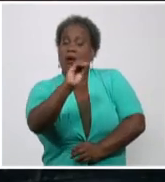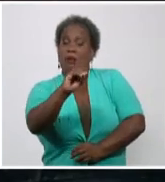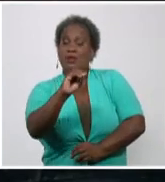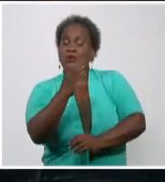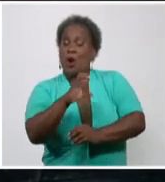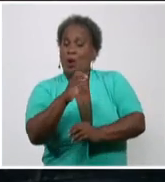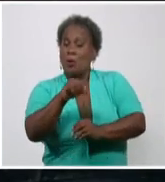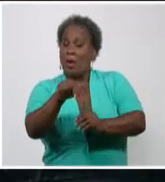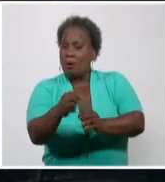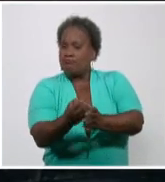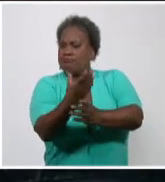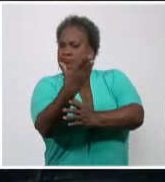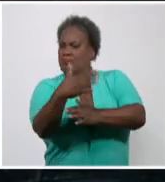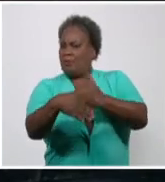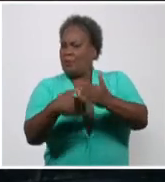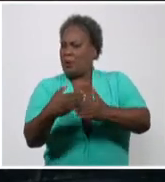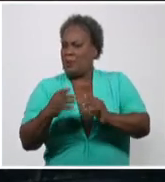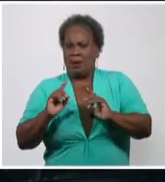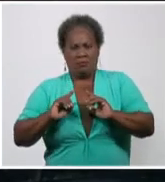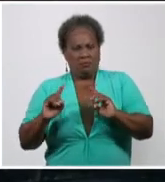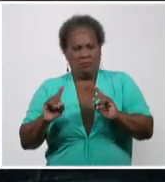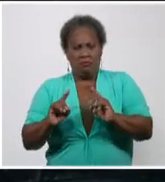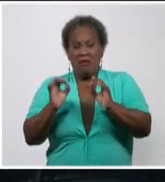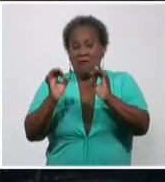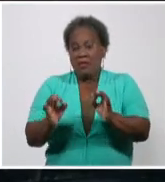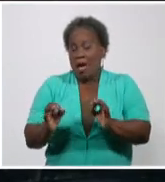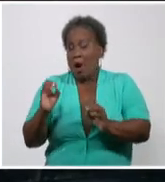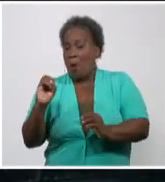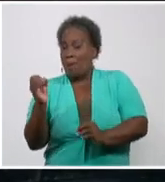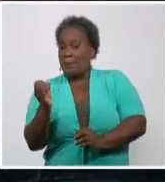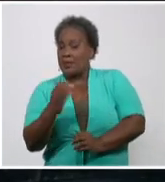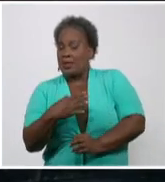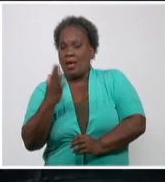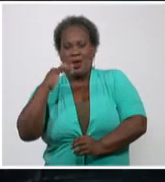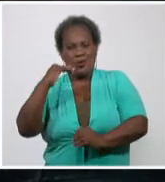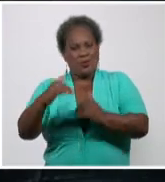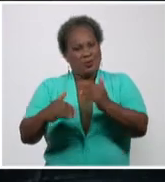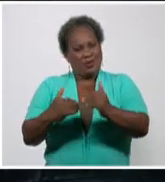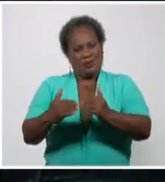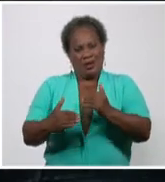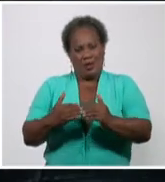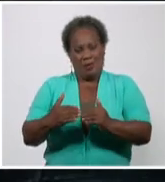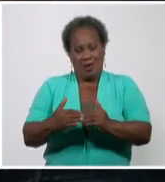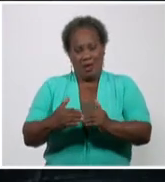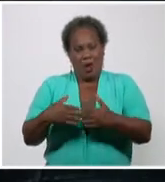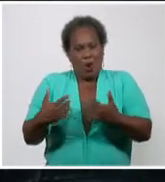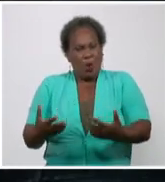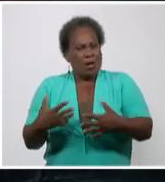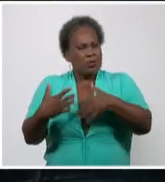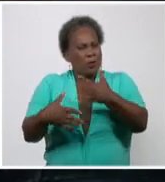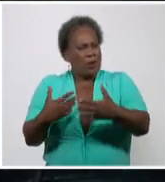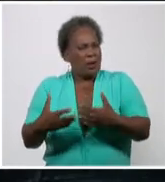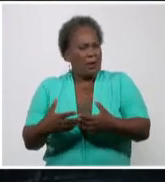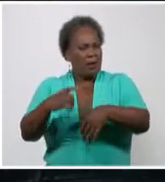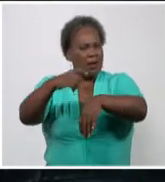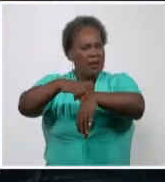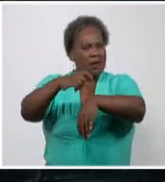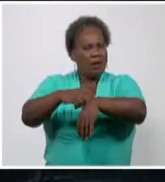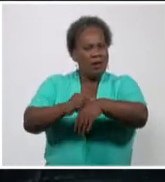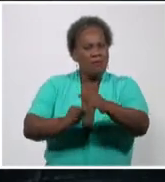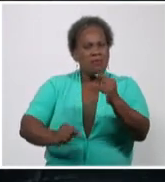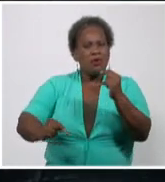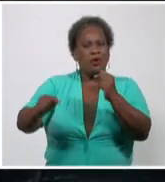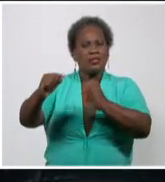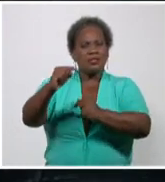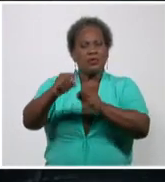problema. La veracidad o no del ataque tampoco es el meollo. La cosa se torció en el minuto en que se priorizó filtrar